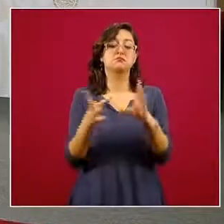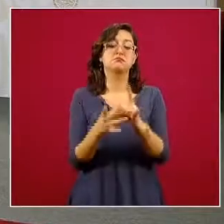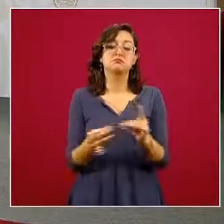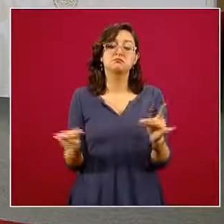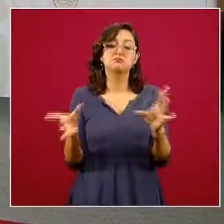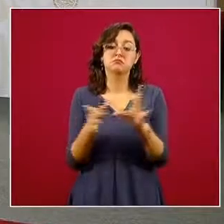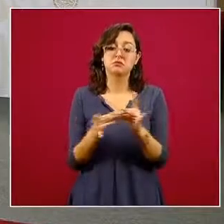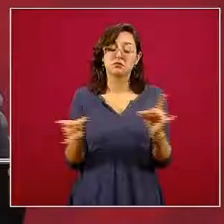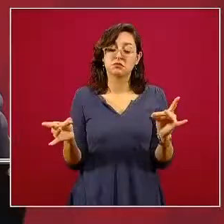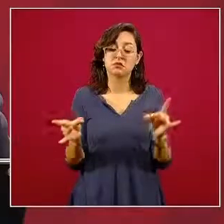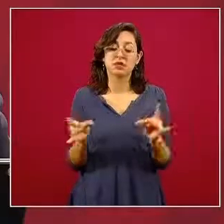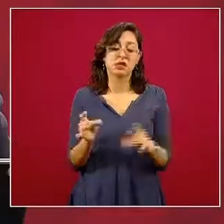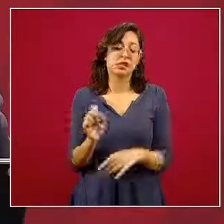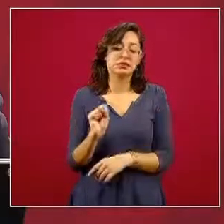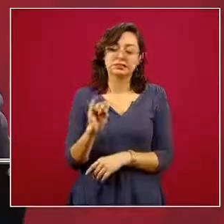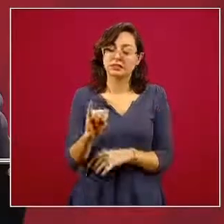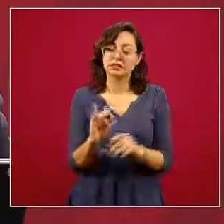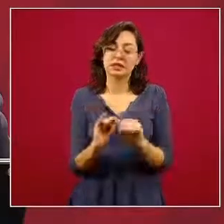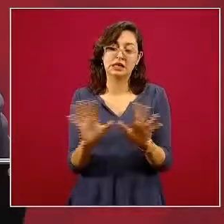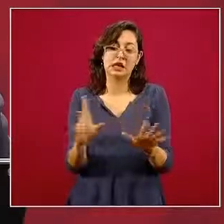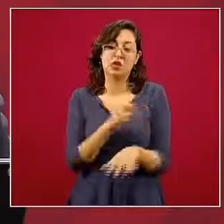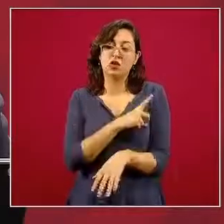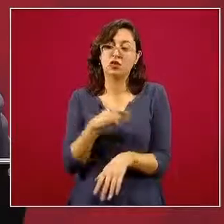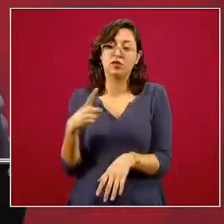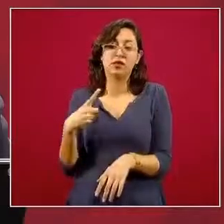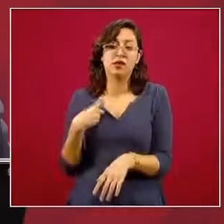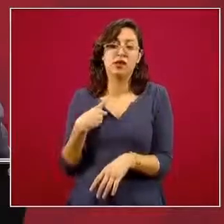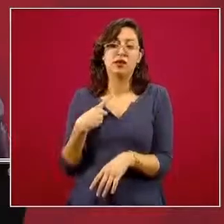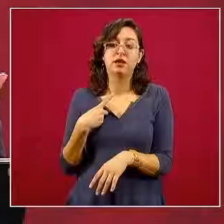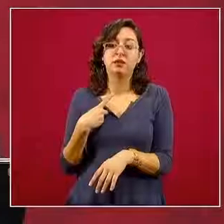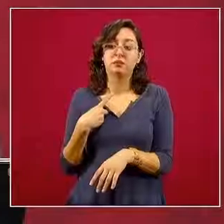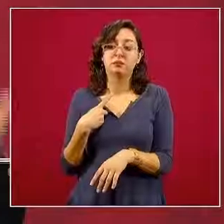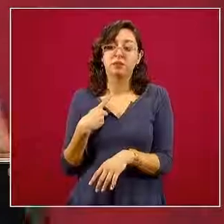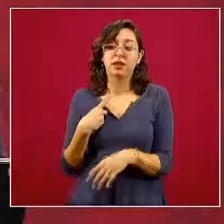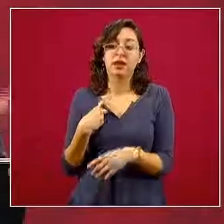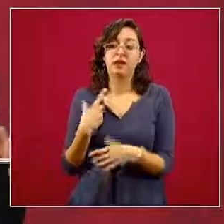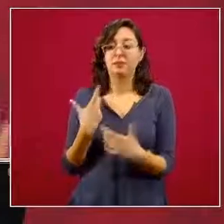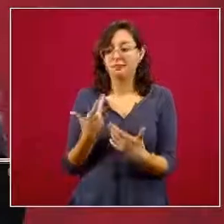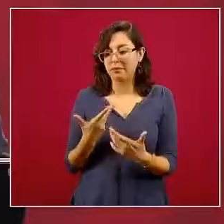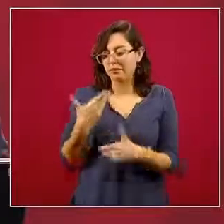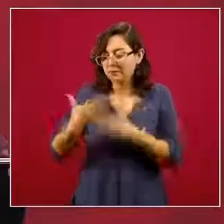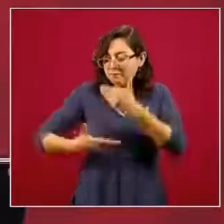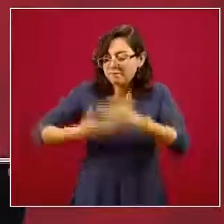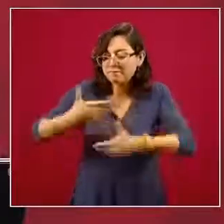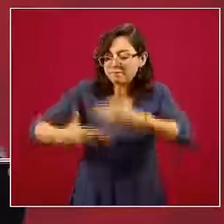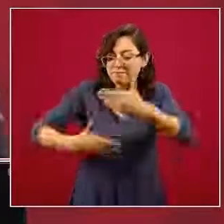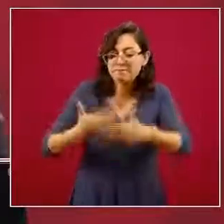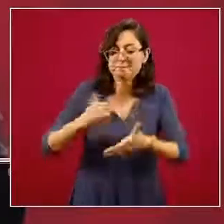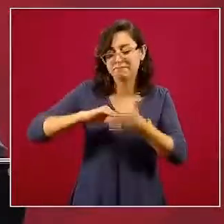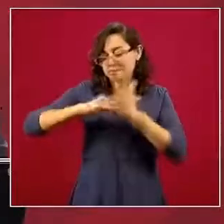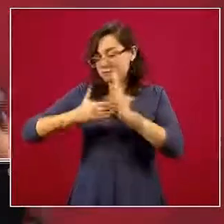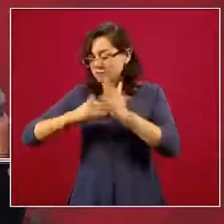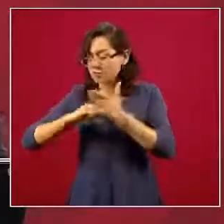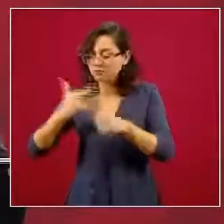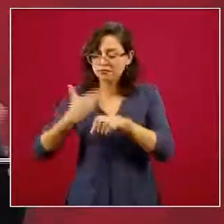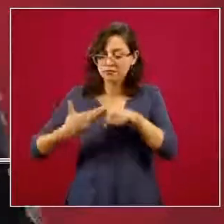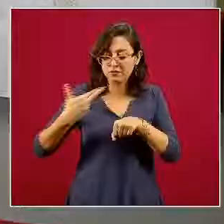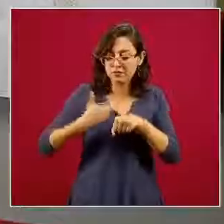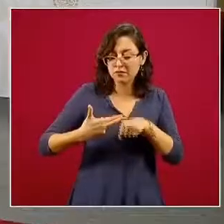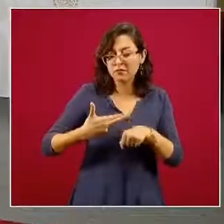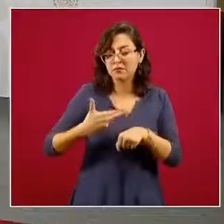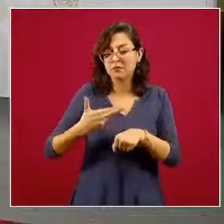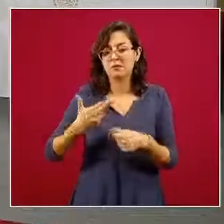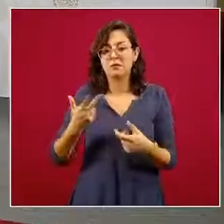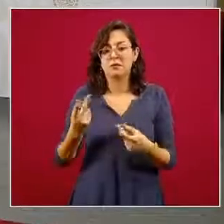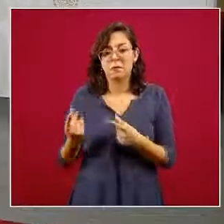explicación y desde luego lo que hay que hacer es seguir buscando los mecanismos de reforzar la